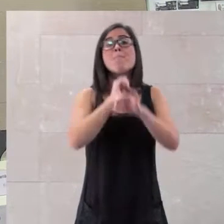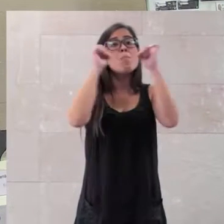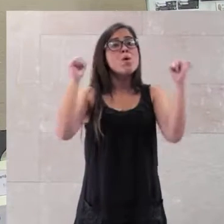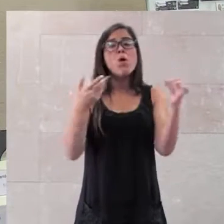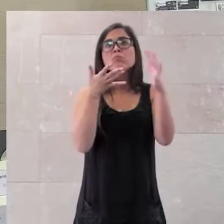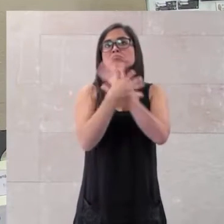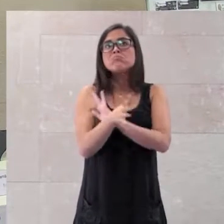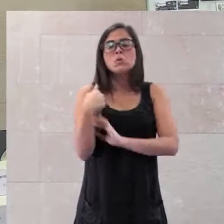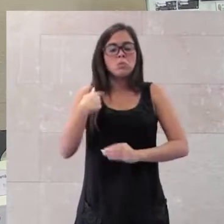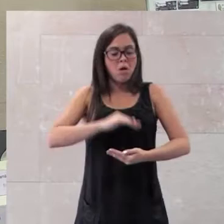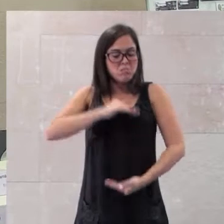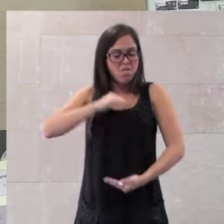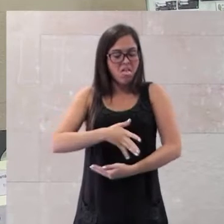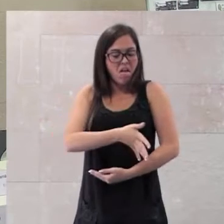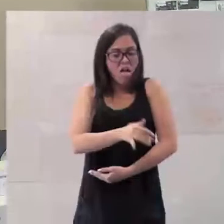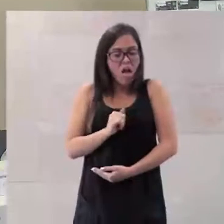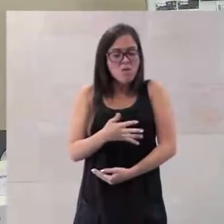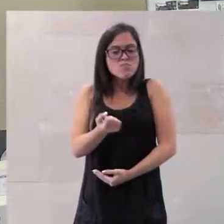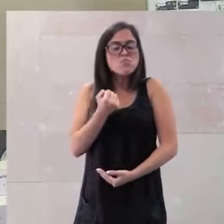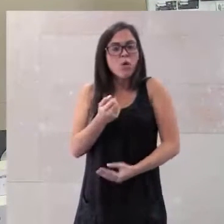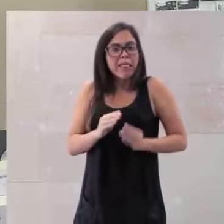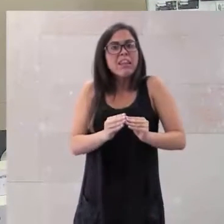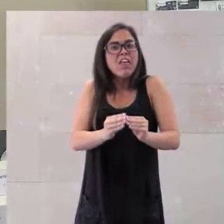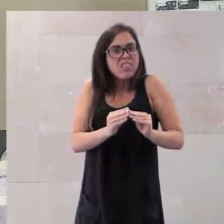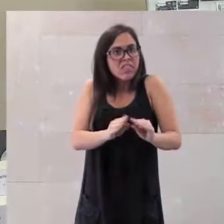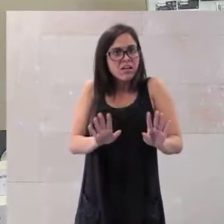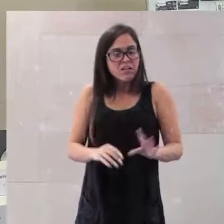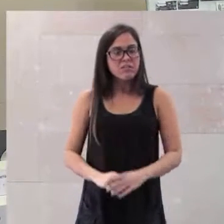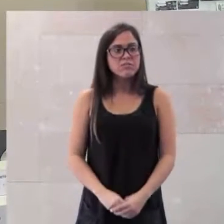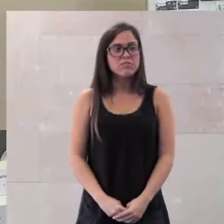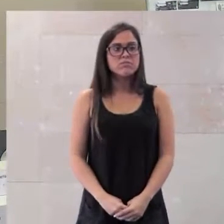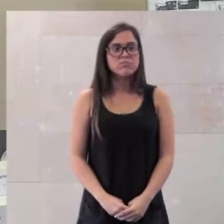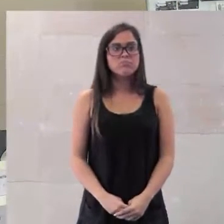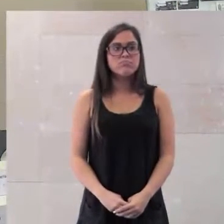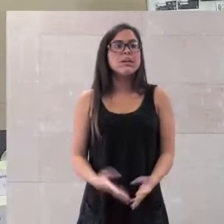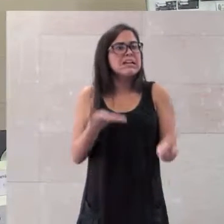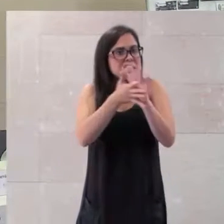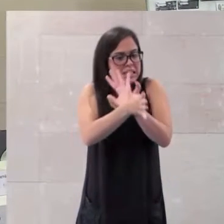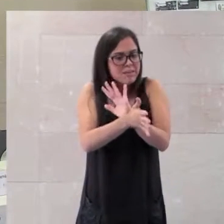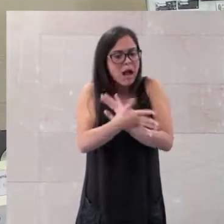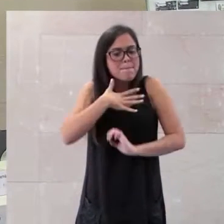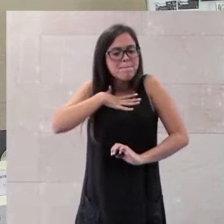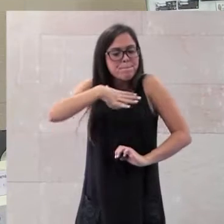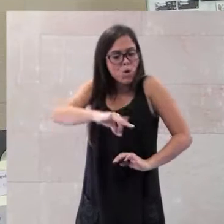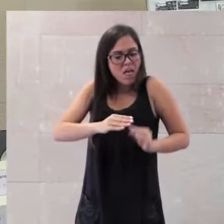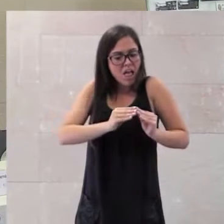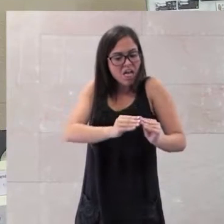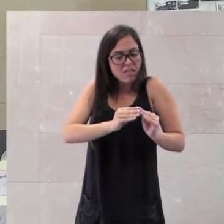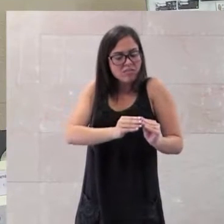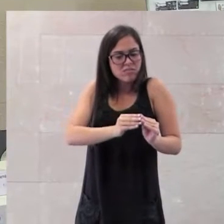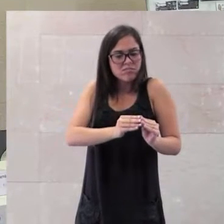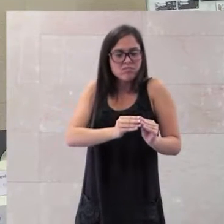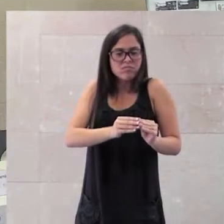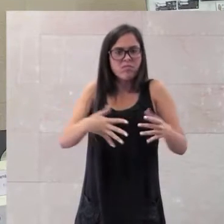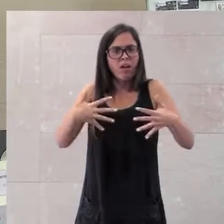empoderamiento, tú tienes esa capacidad, ese poder hacer, es más de poder hacer. Yo no lo confundiría